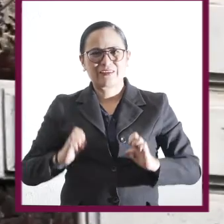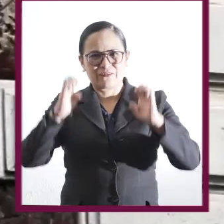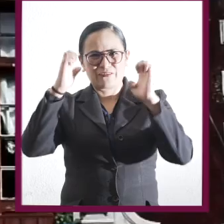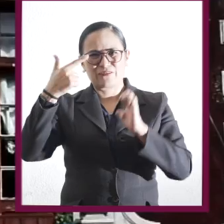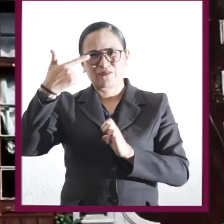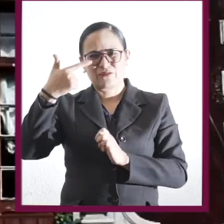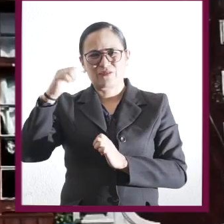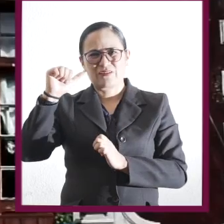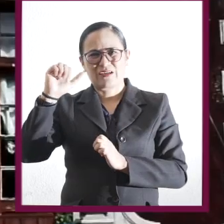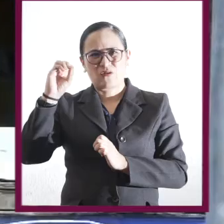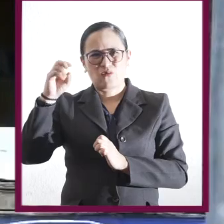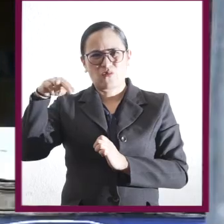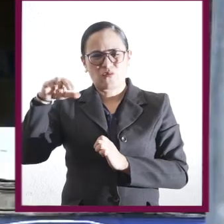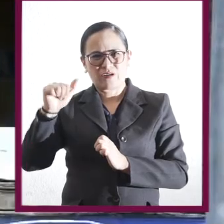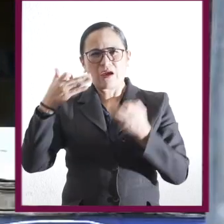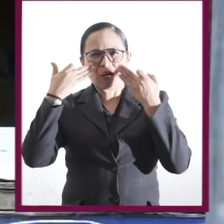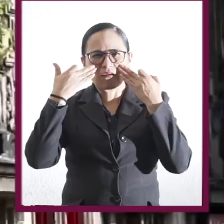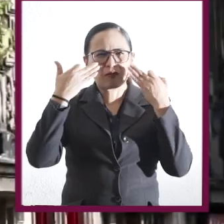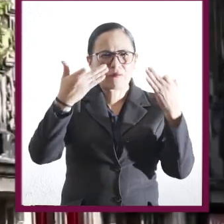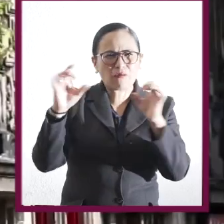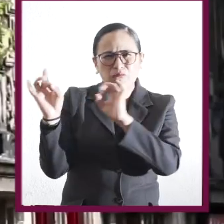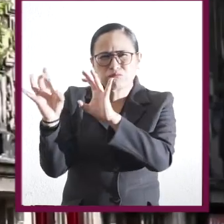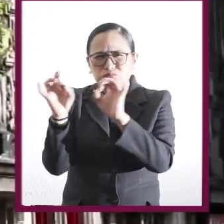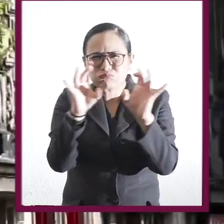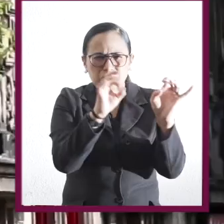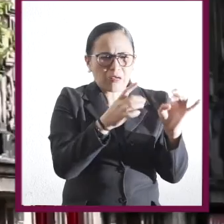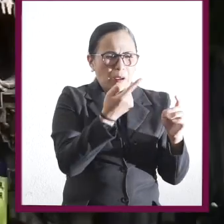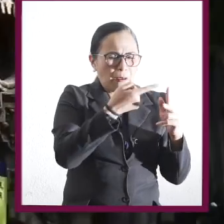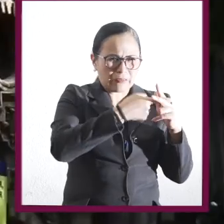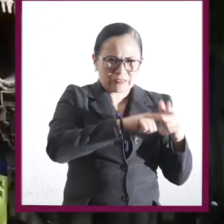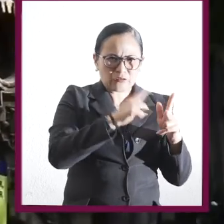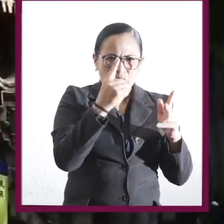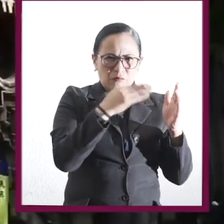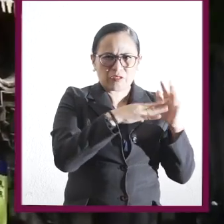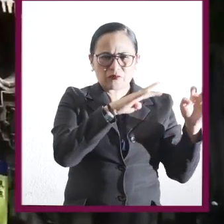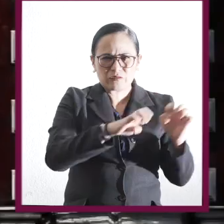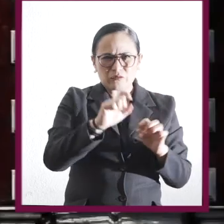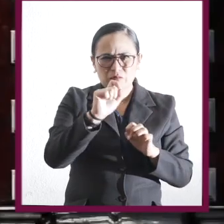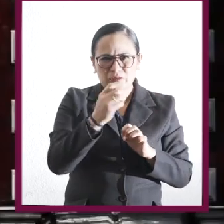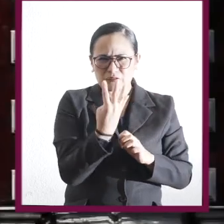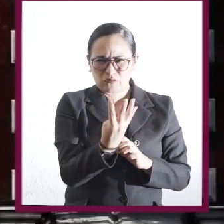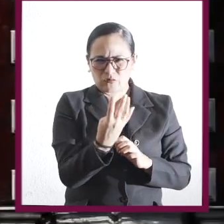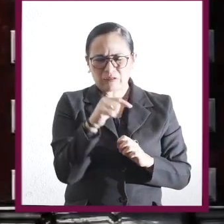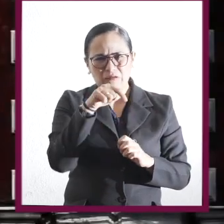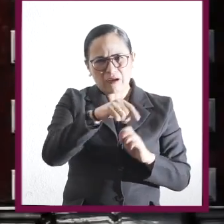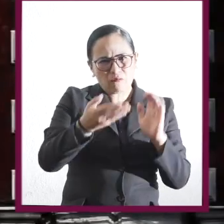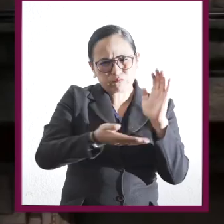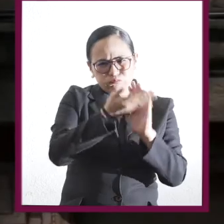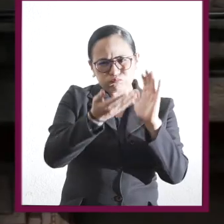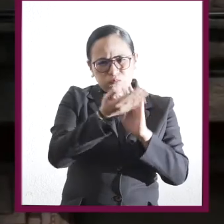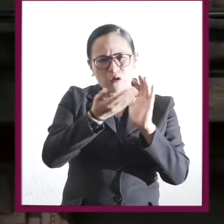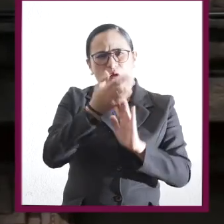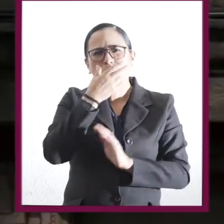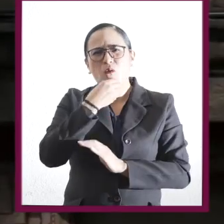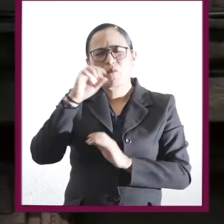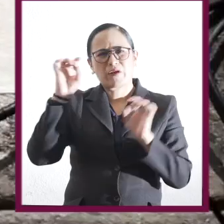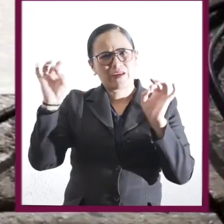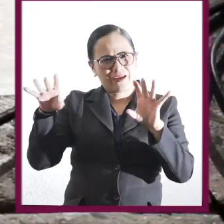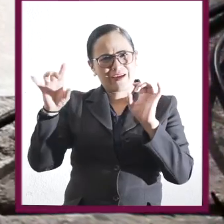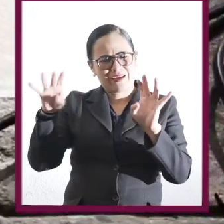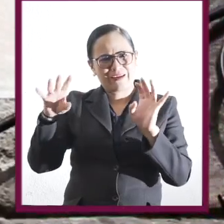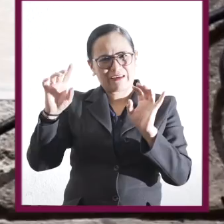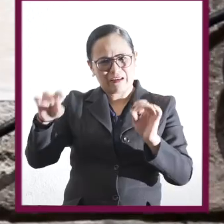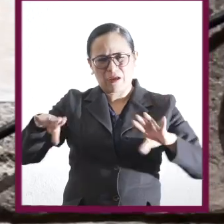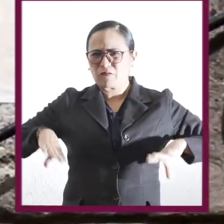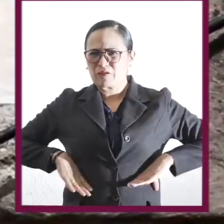Del lado sureste, el edificio Gaona ha atestiguado innumerables sucesos desde 1924, cuando fue planeado